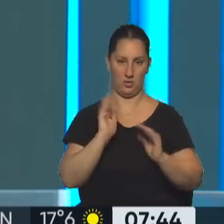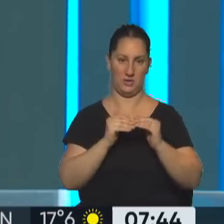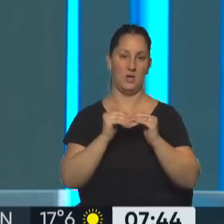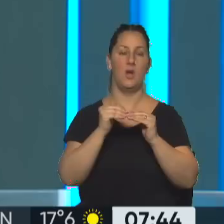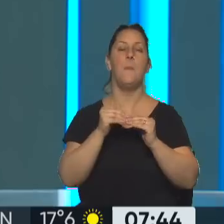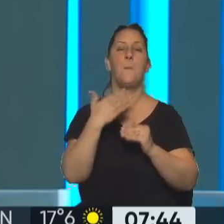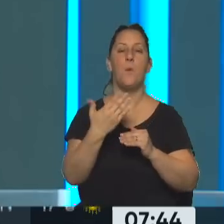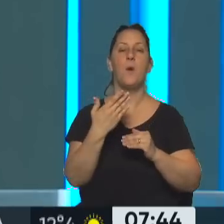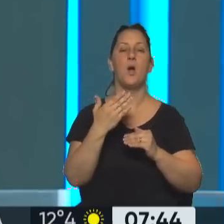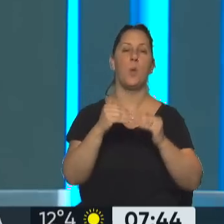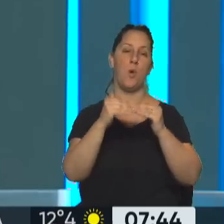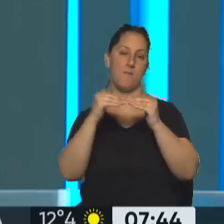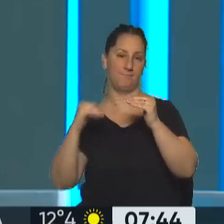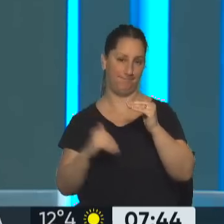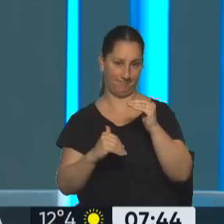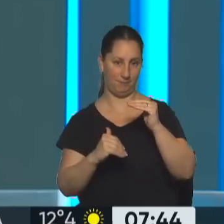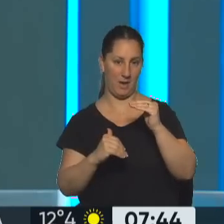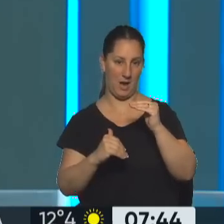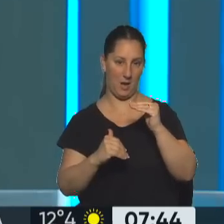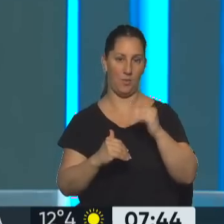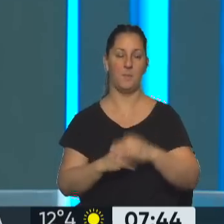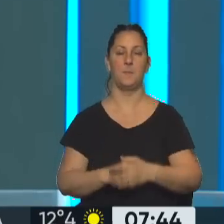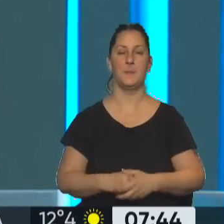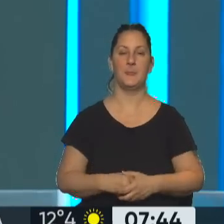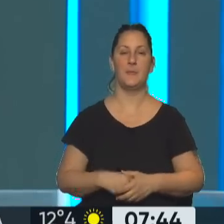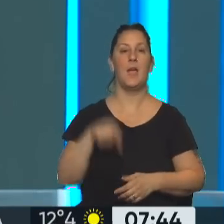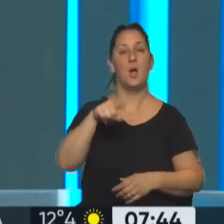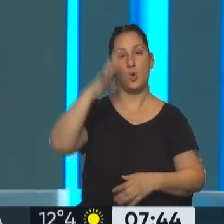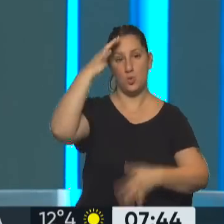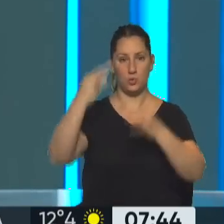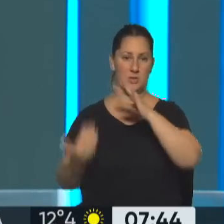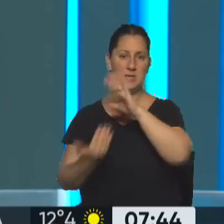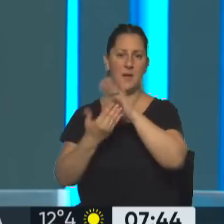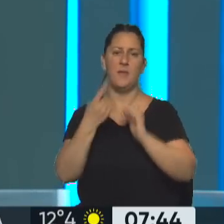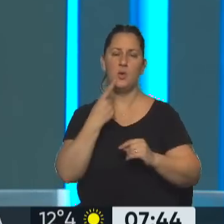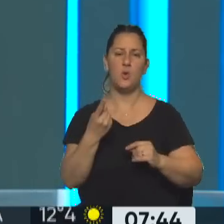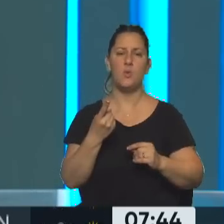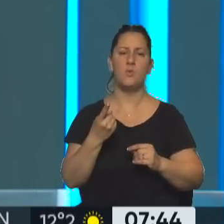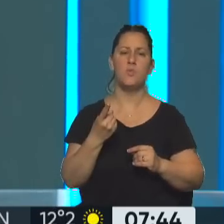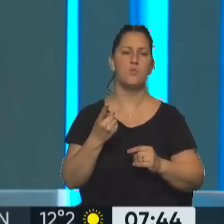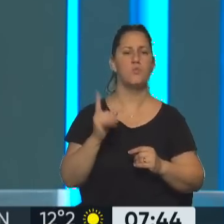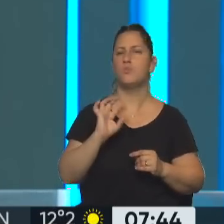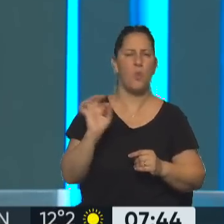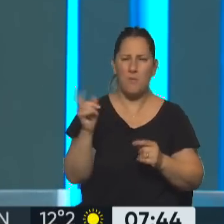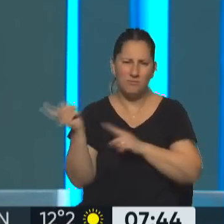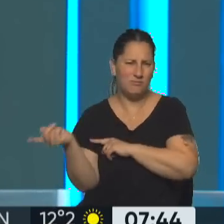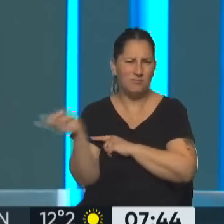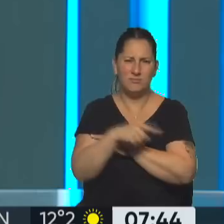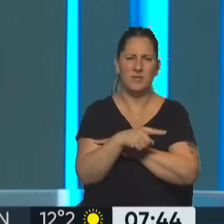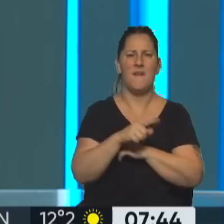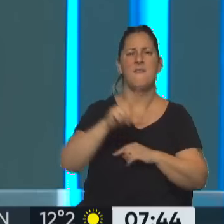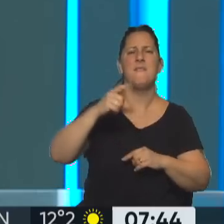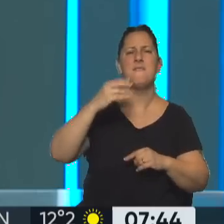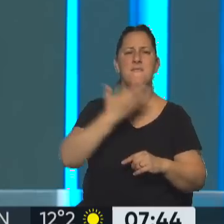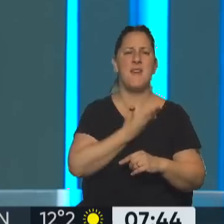antes. Se fueron al descenso, por decirlo en términos futboleros. La Corte Suprema dijo, Bruglia y Bertuzzi nunca debieron haber estado en la Cámara